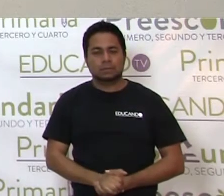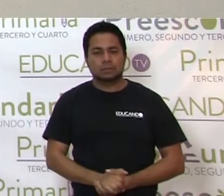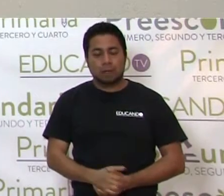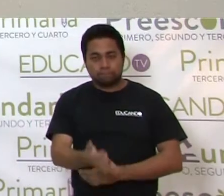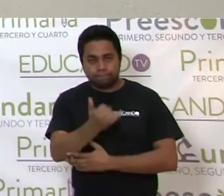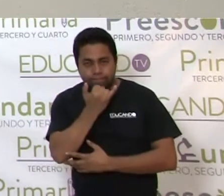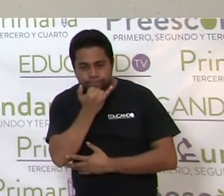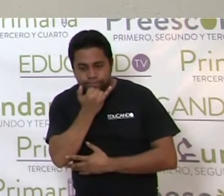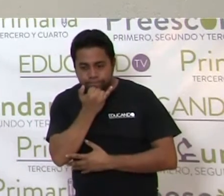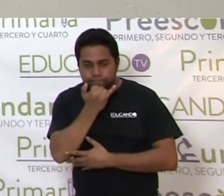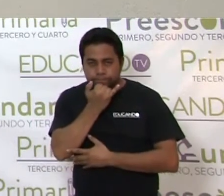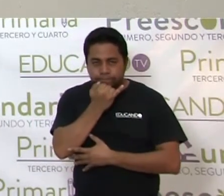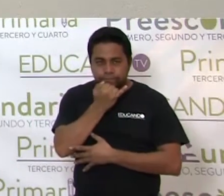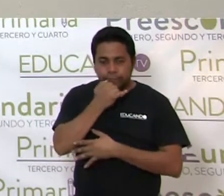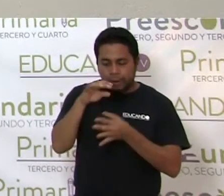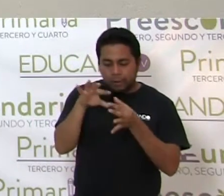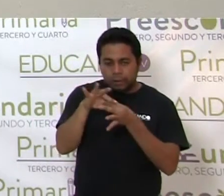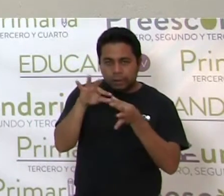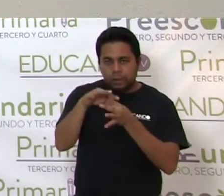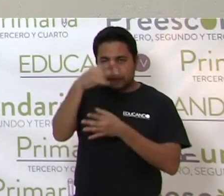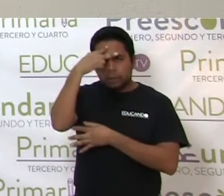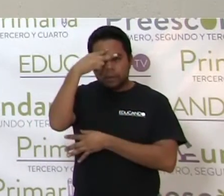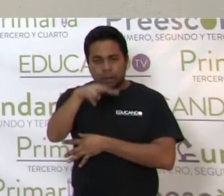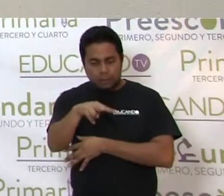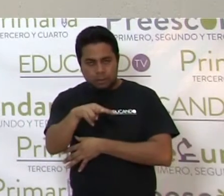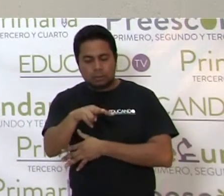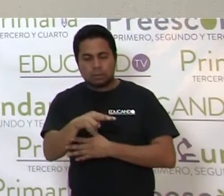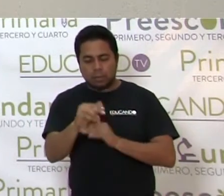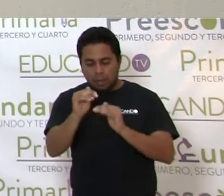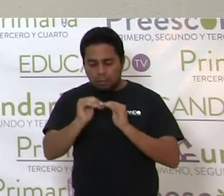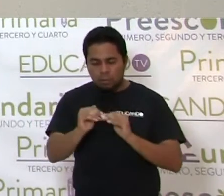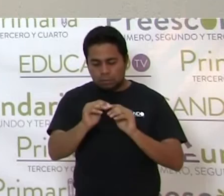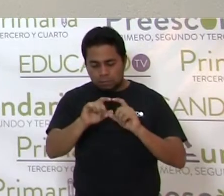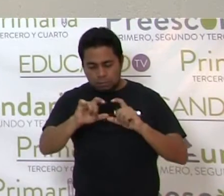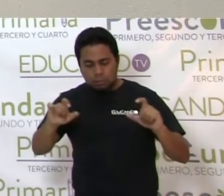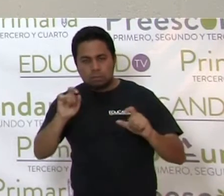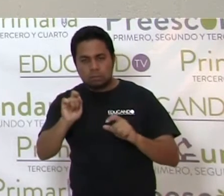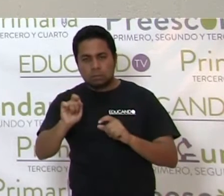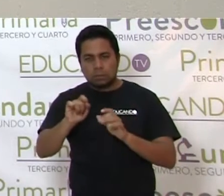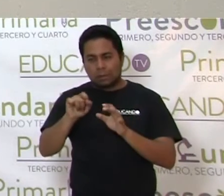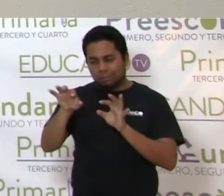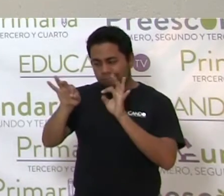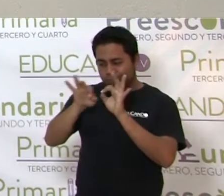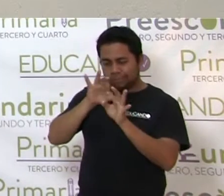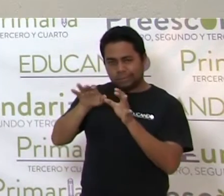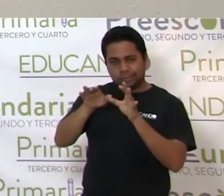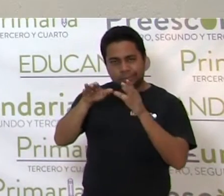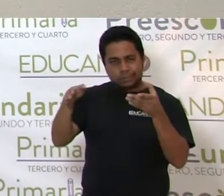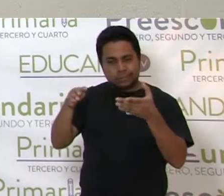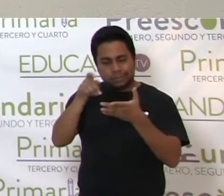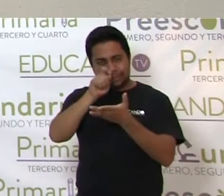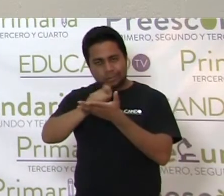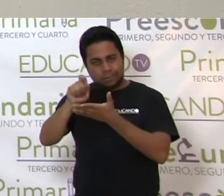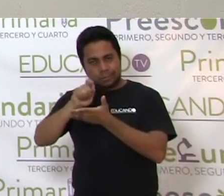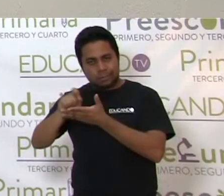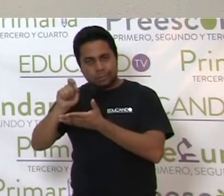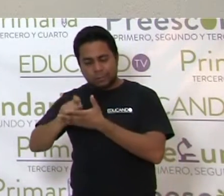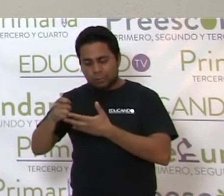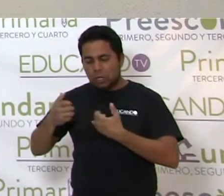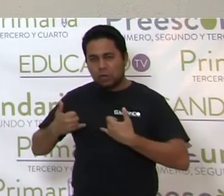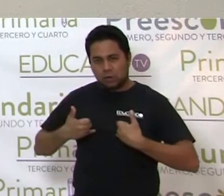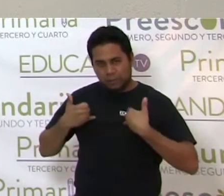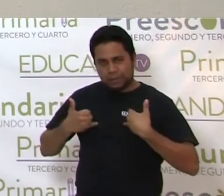Perdón, de la narrativa mexicana. Y abajo dice Antología de Cuentos de Escritores